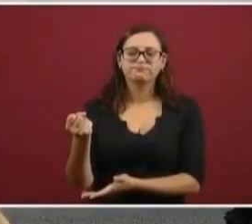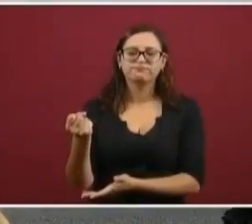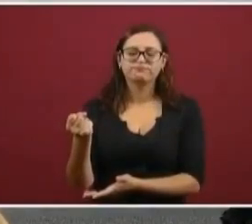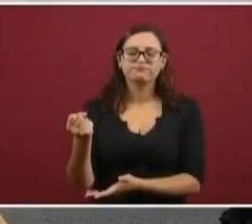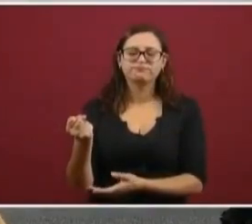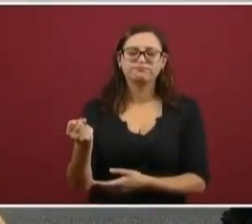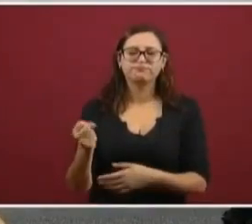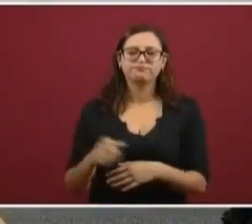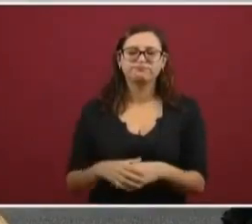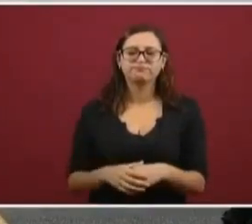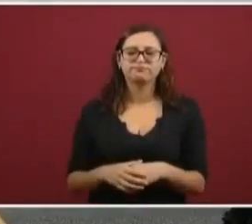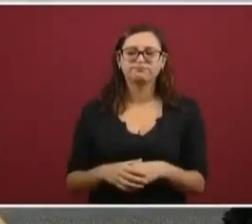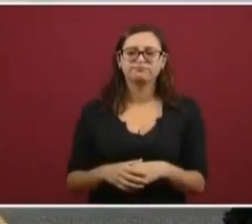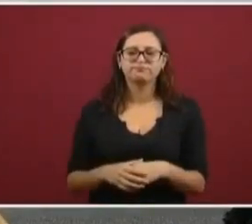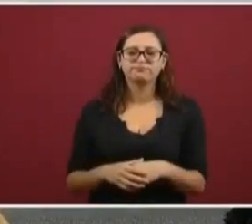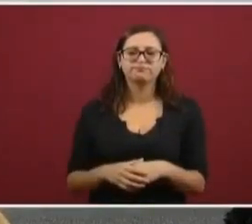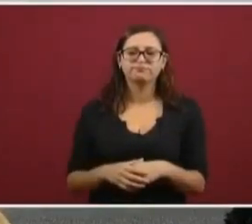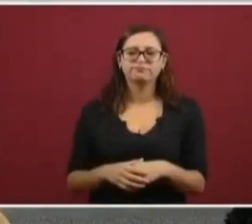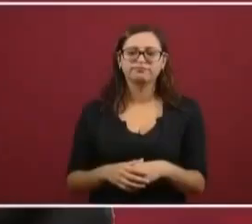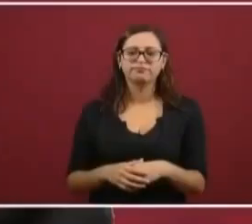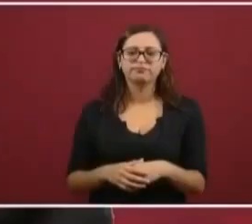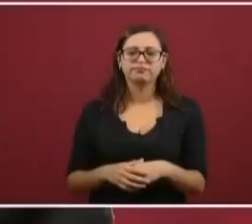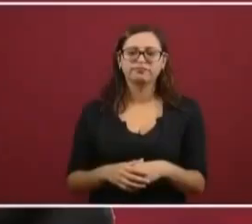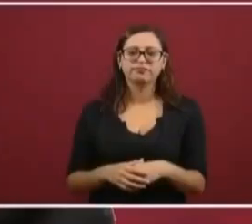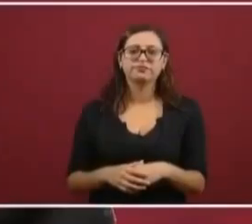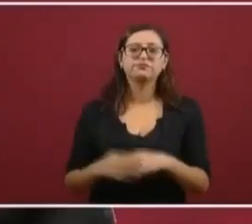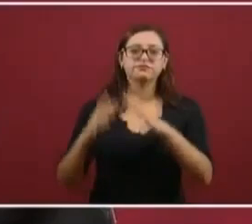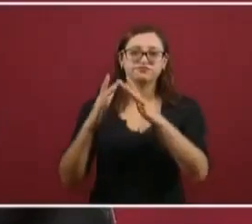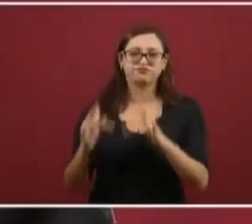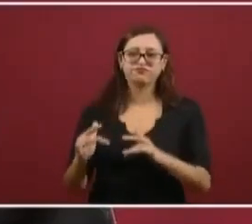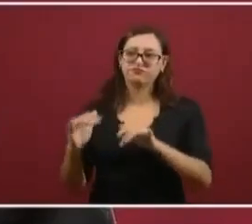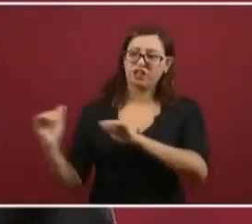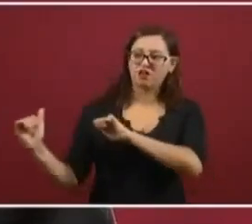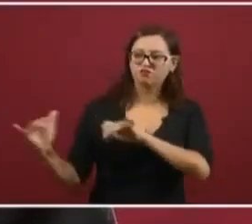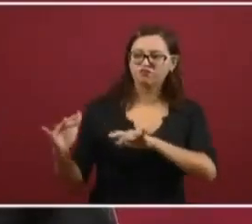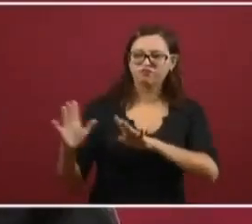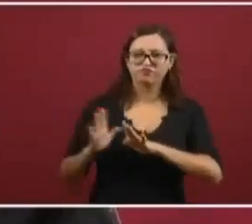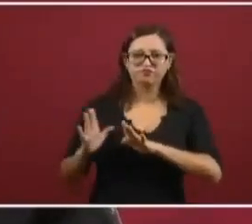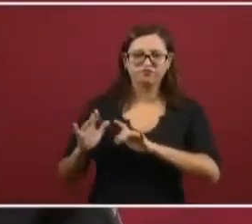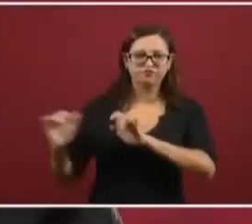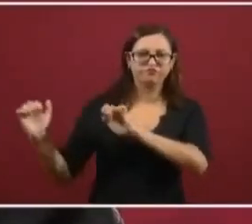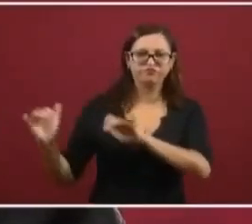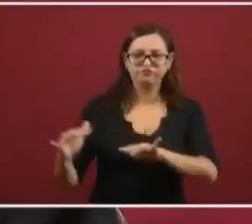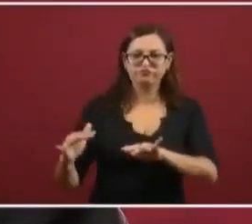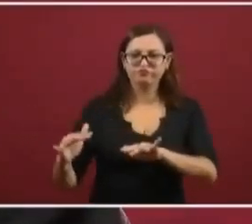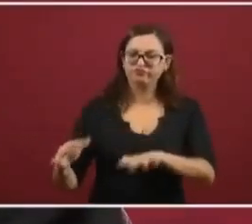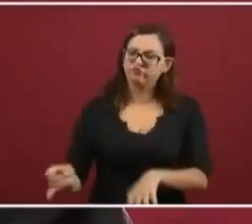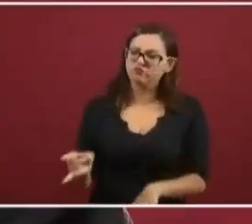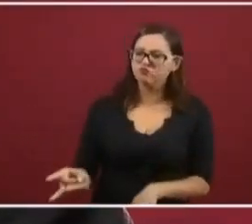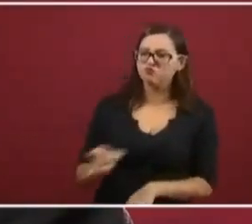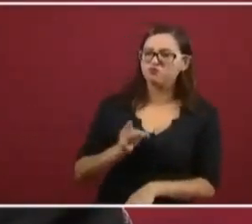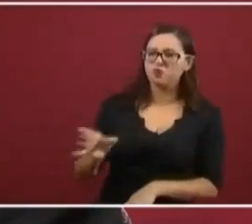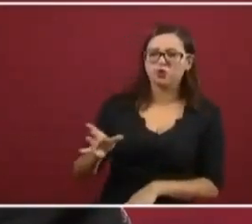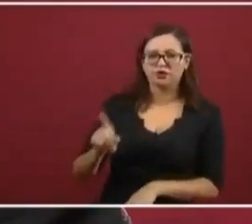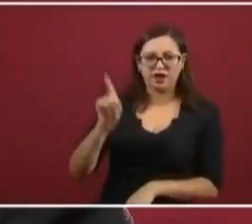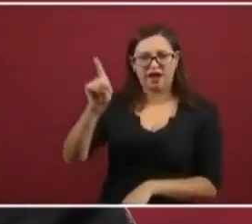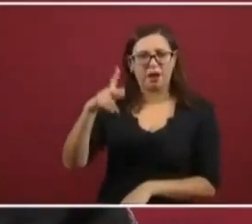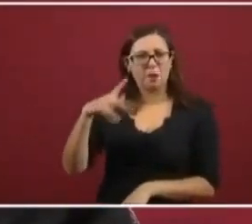sobre el ejército francés en la batalla de Puebla